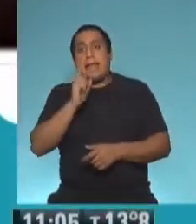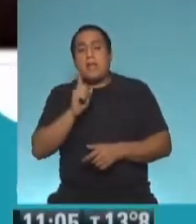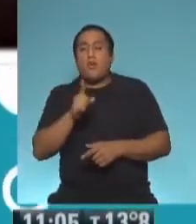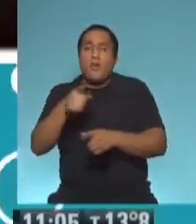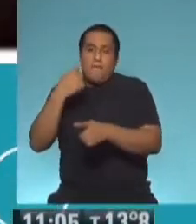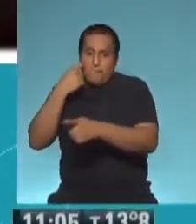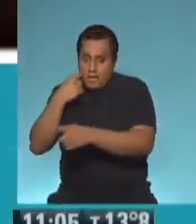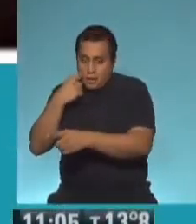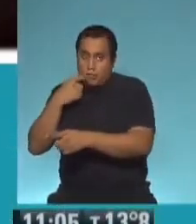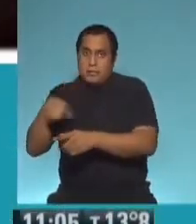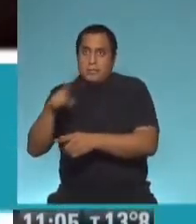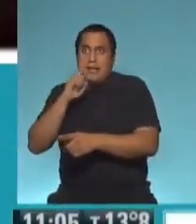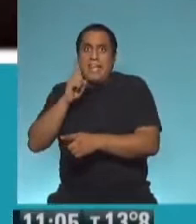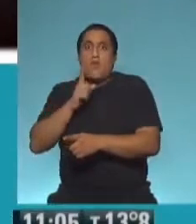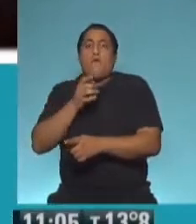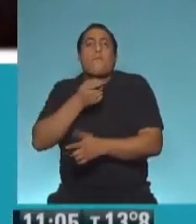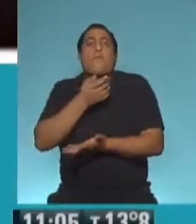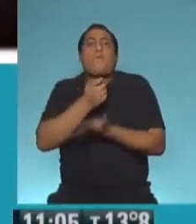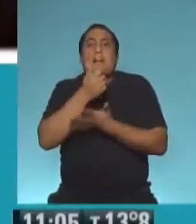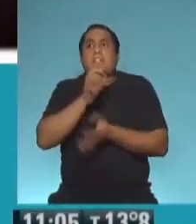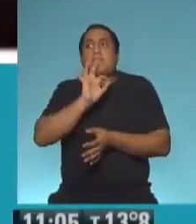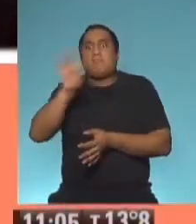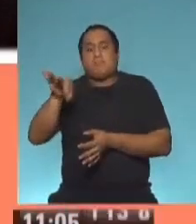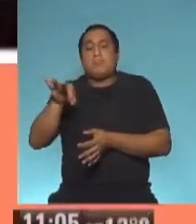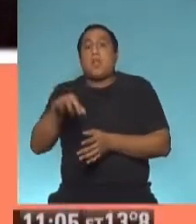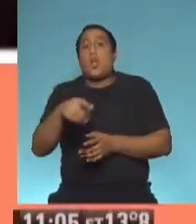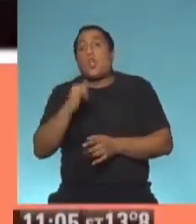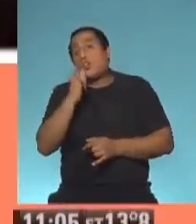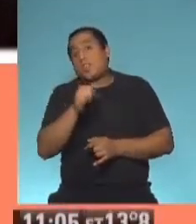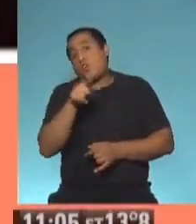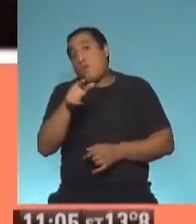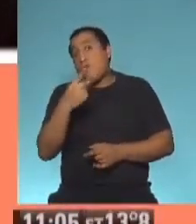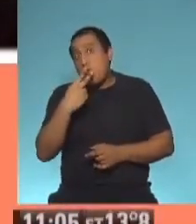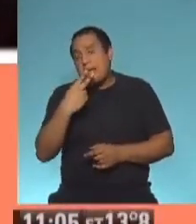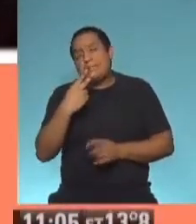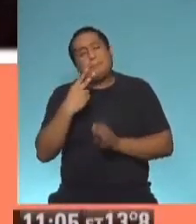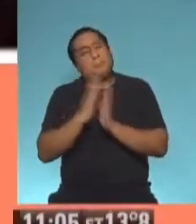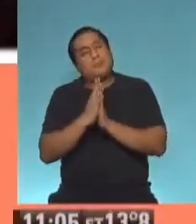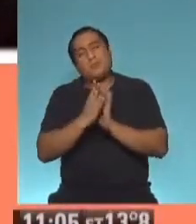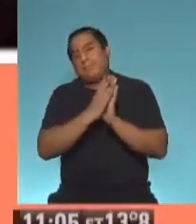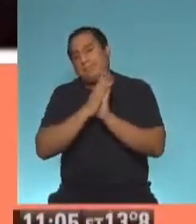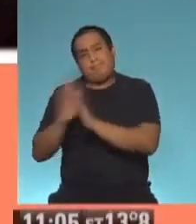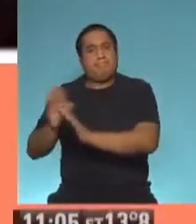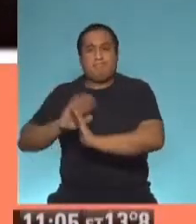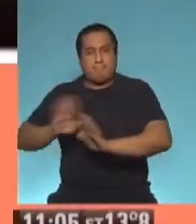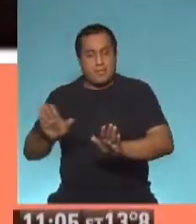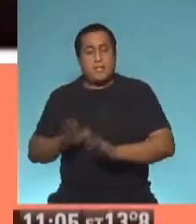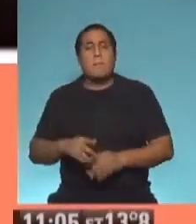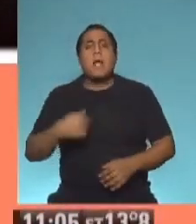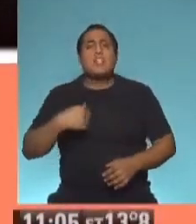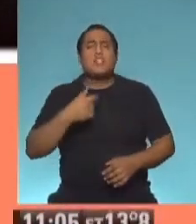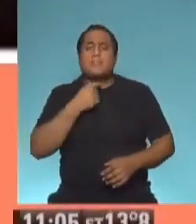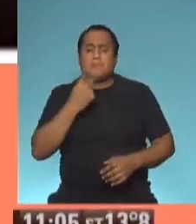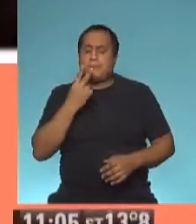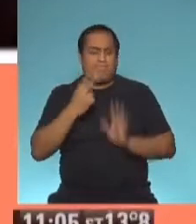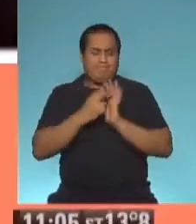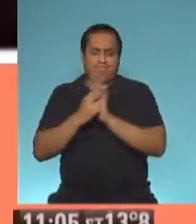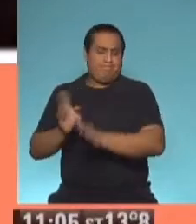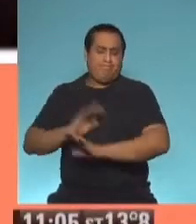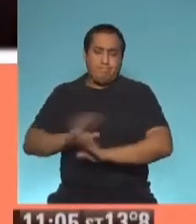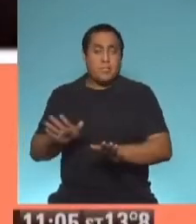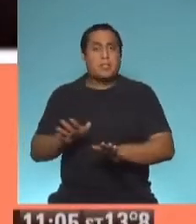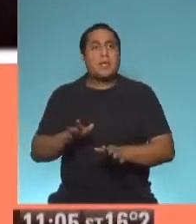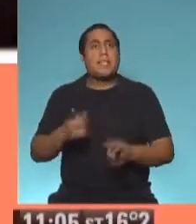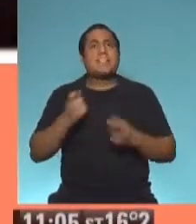mayores, así que nuestro consejo es que si fumas, lo dejes de hacer. Ahora, yo quiero dejar de fumar, tengo que iniciar un tratamiento. Justamente ayer el presidente